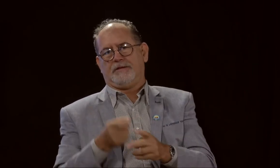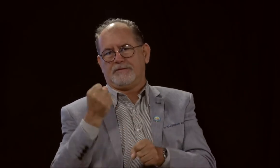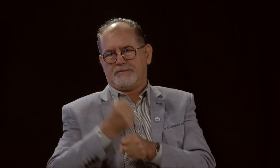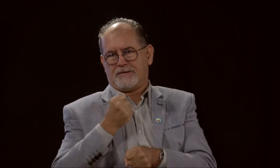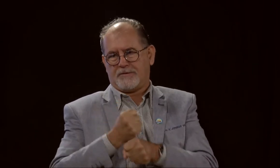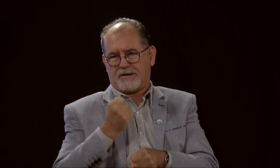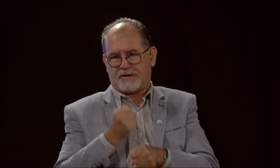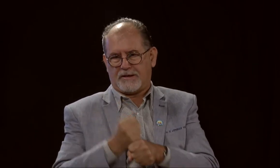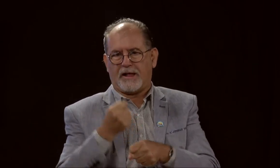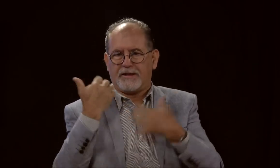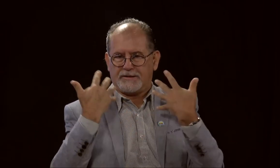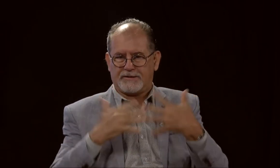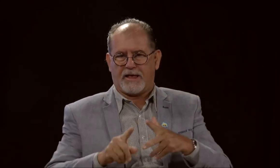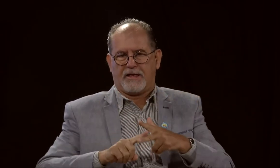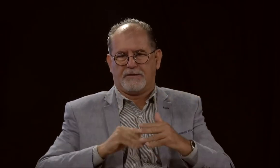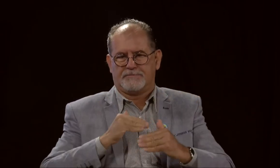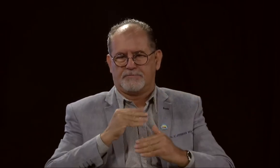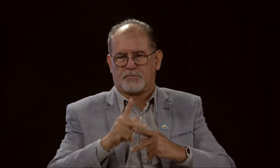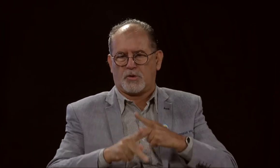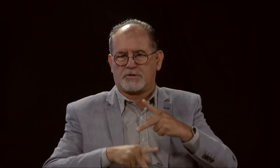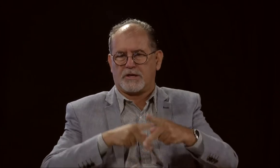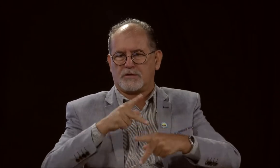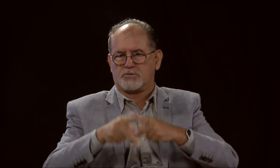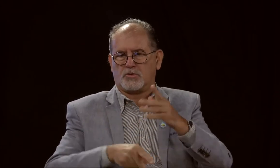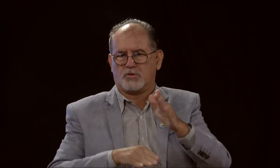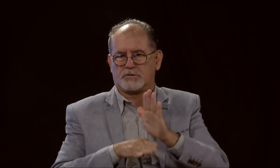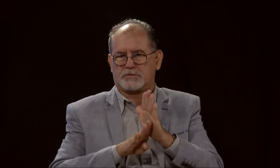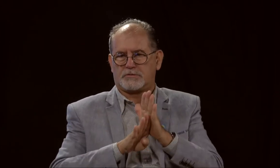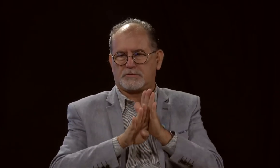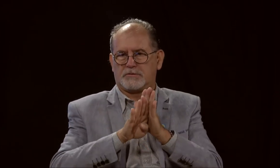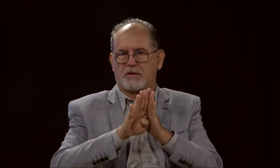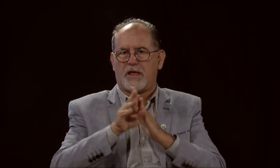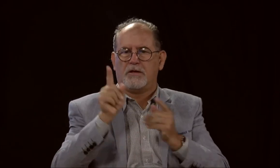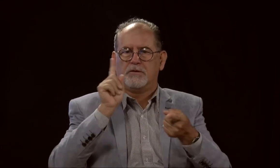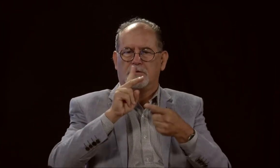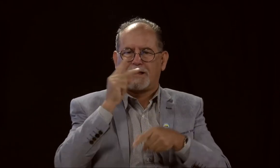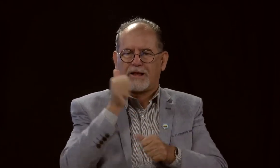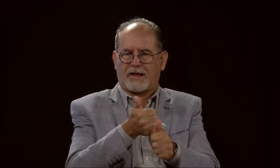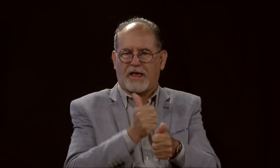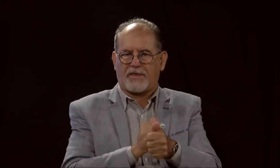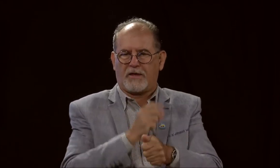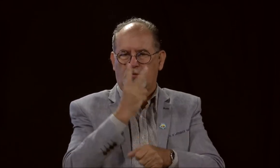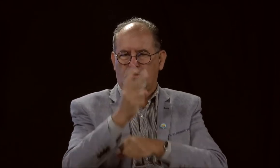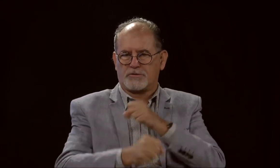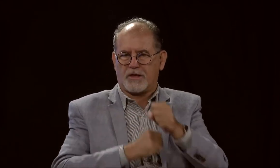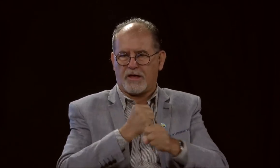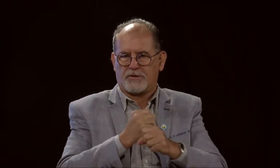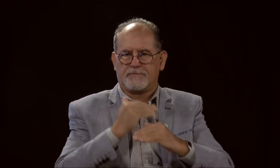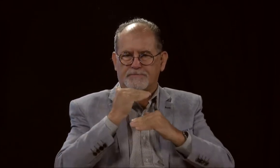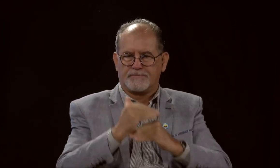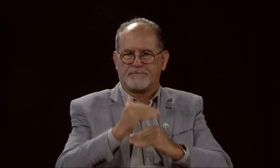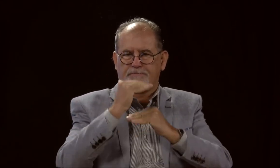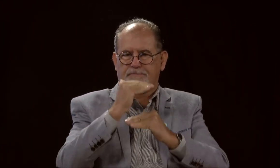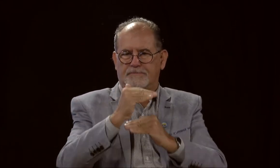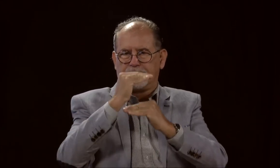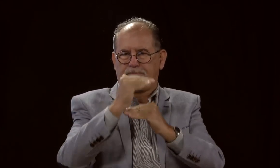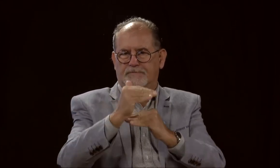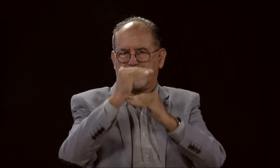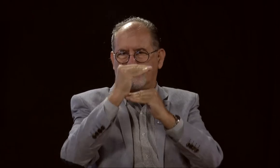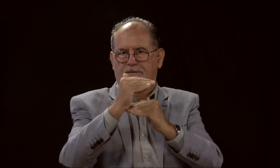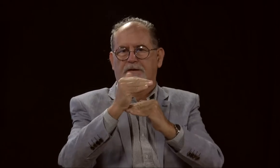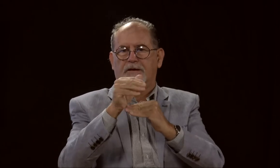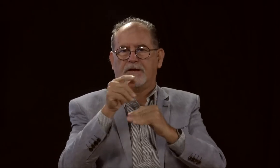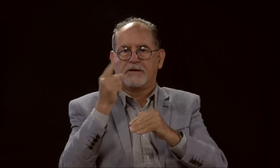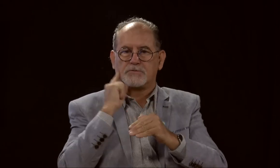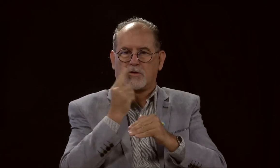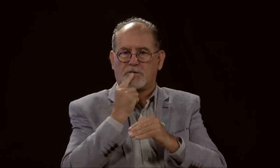Realmente inició la participación de Ecuador en los Juegos Sudamericanos. Y